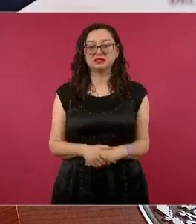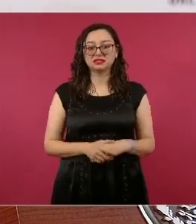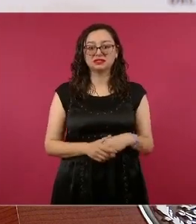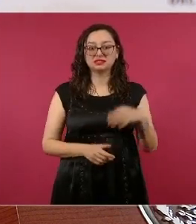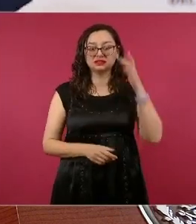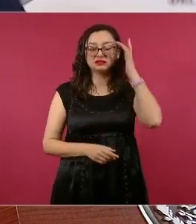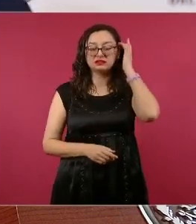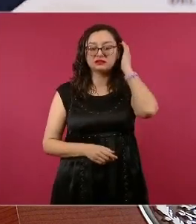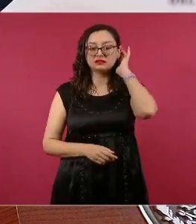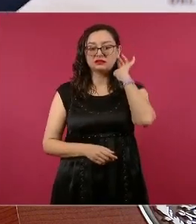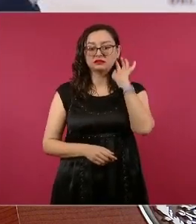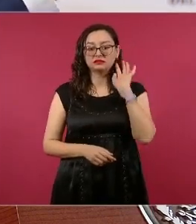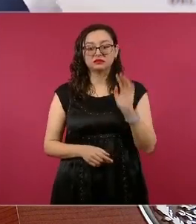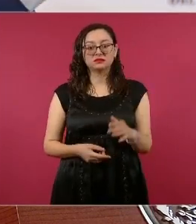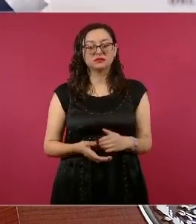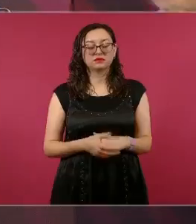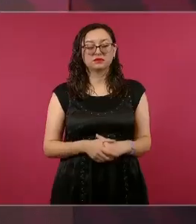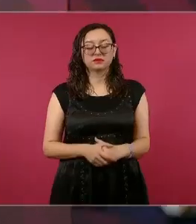periodistas